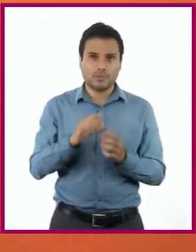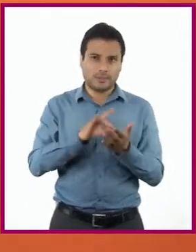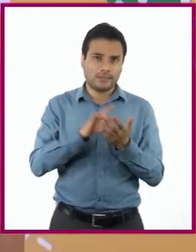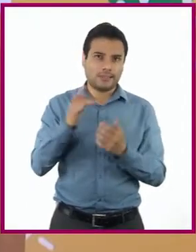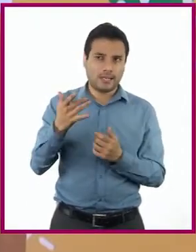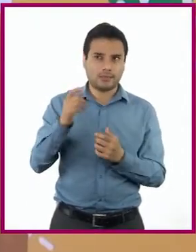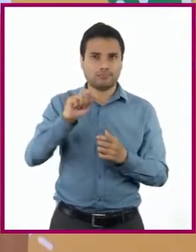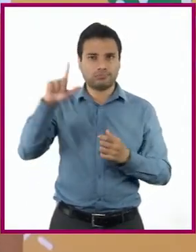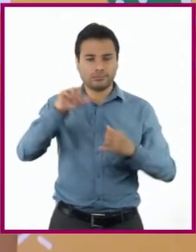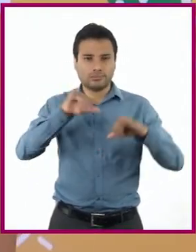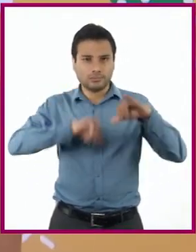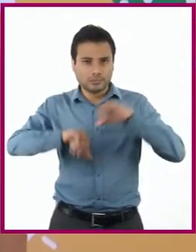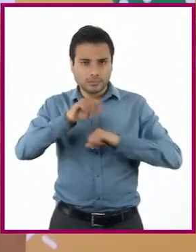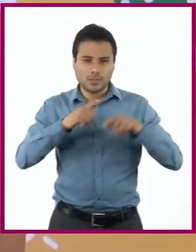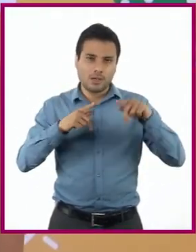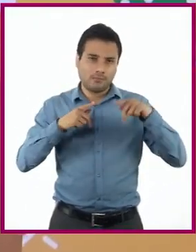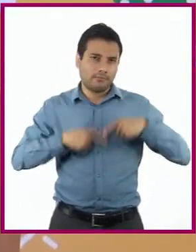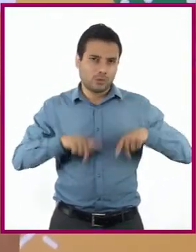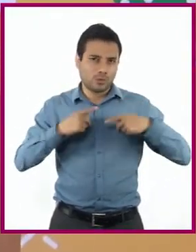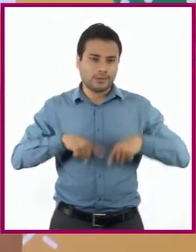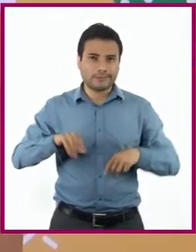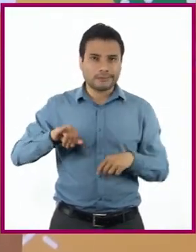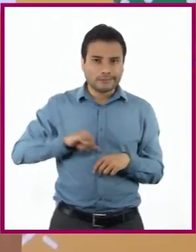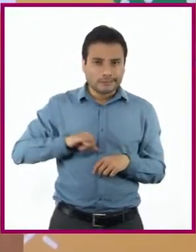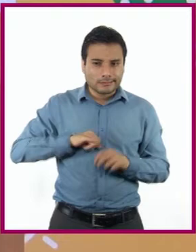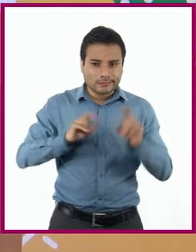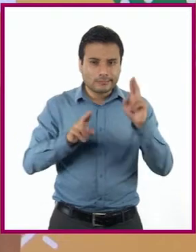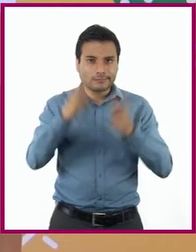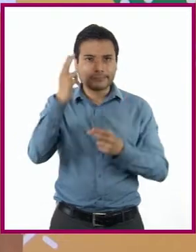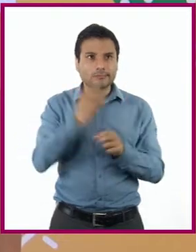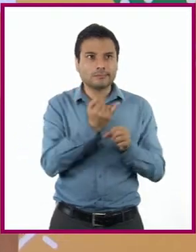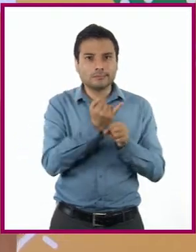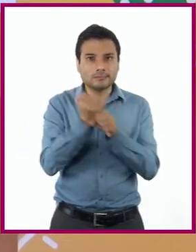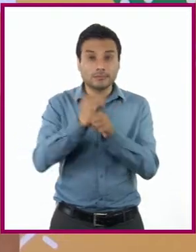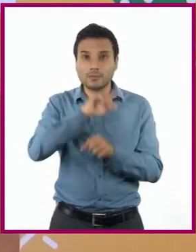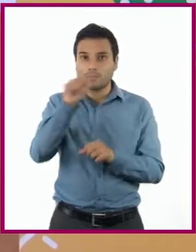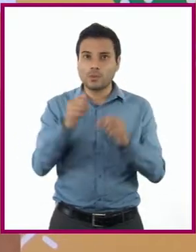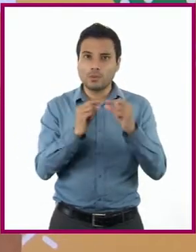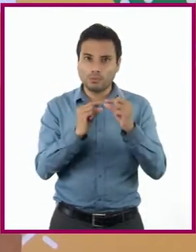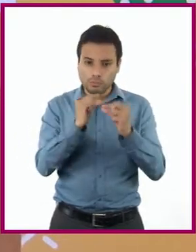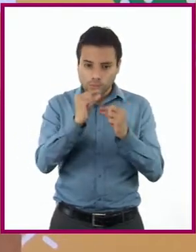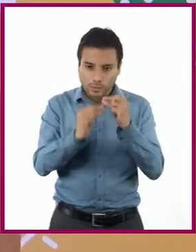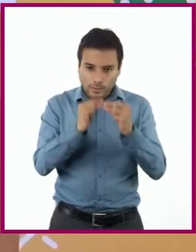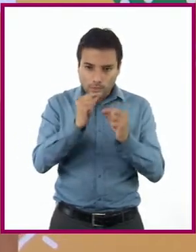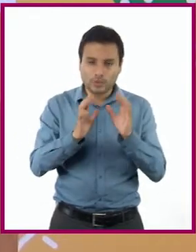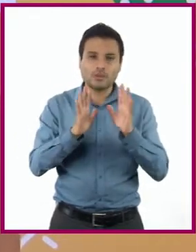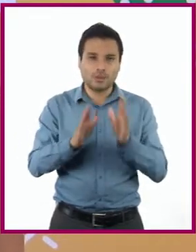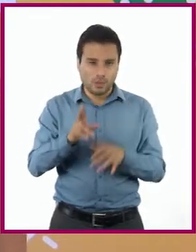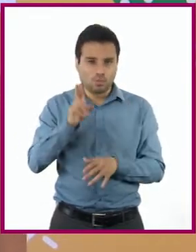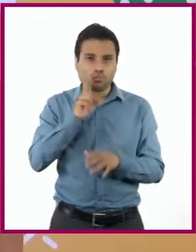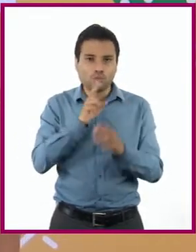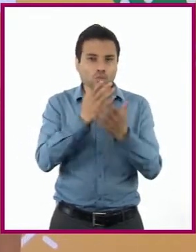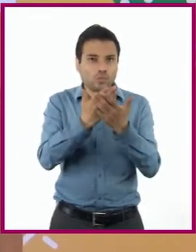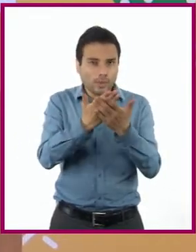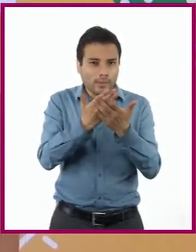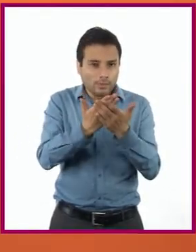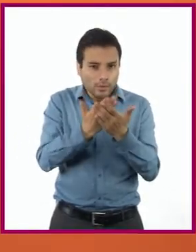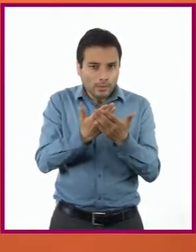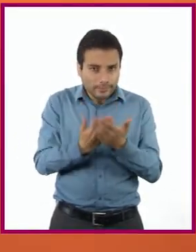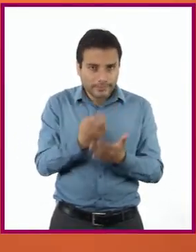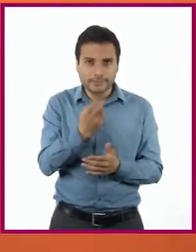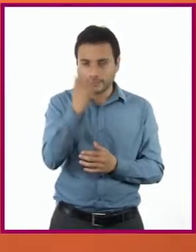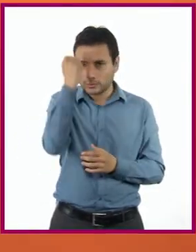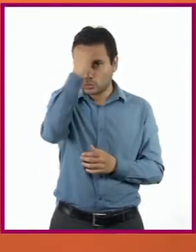y aficionados interesados en el tema, se fue reuniendo cada vez más evidencias de que apoyaban a esta